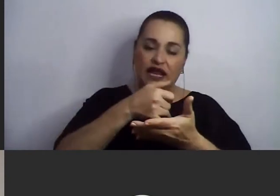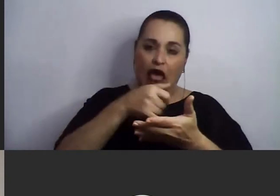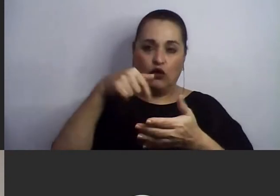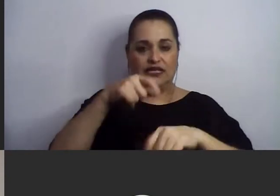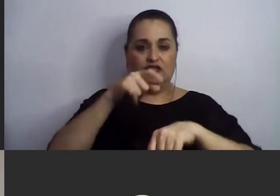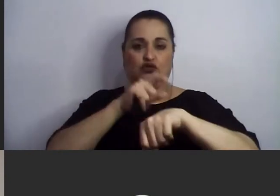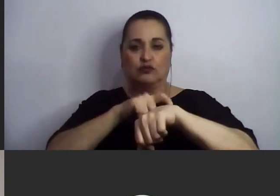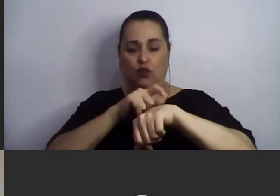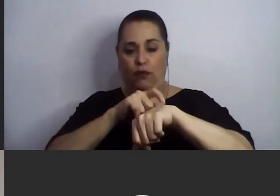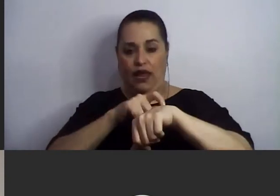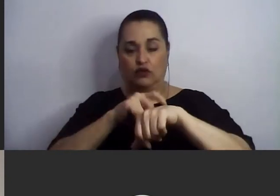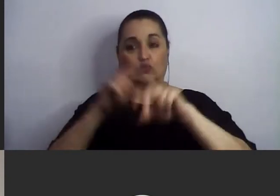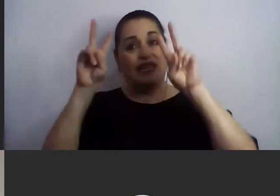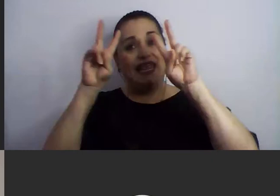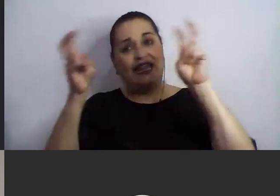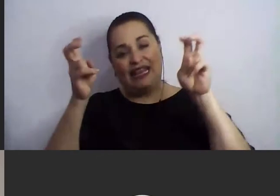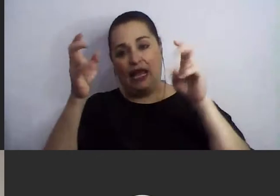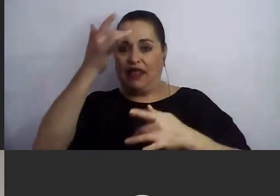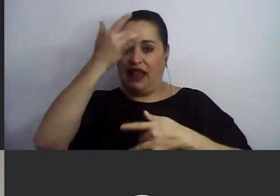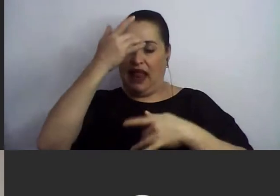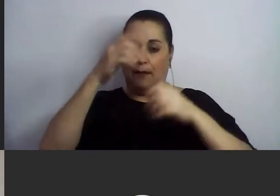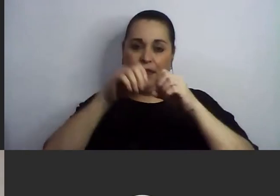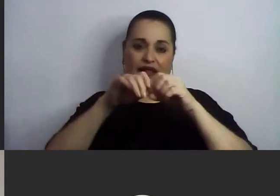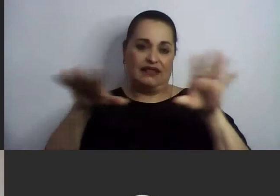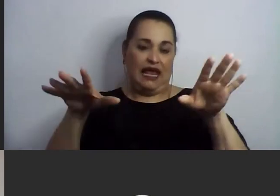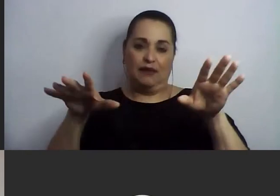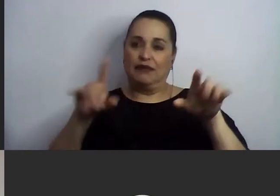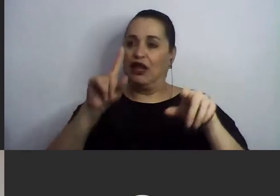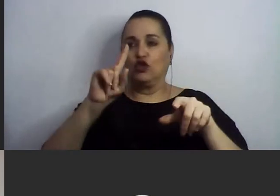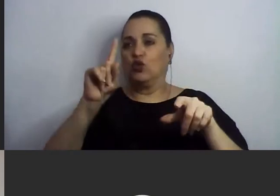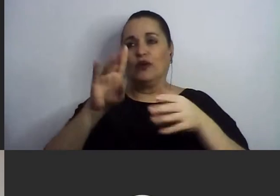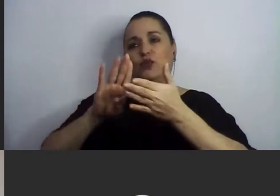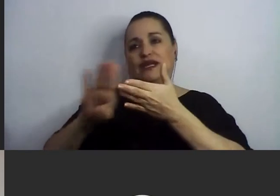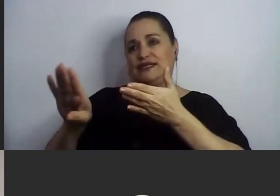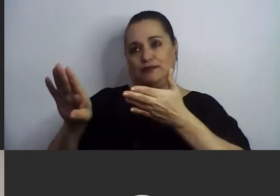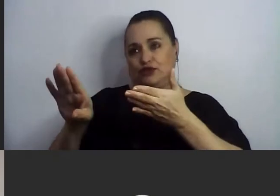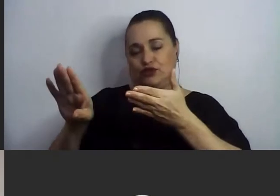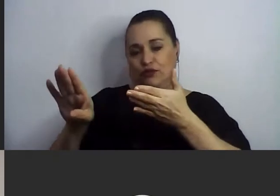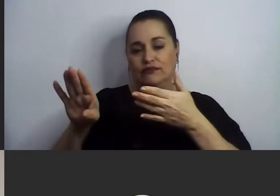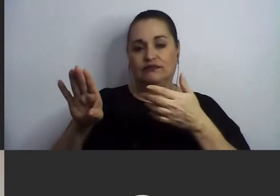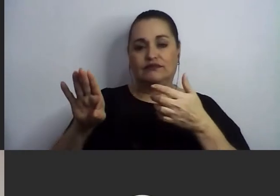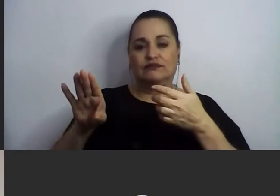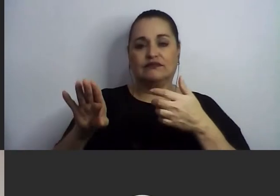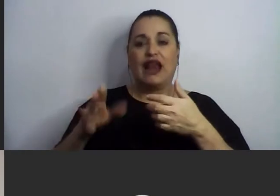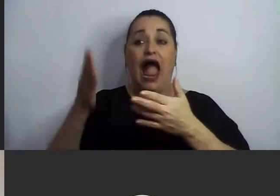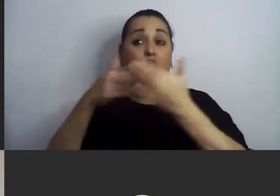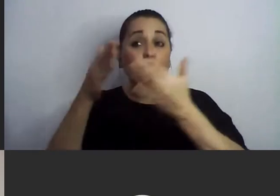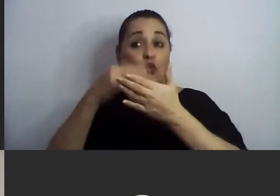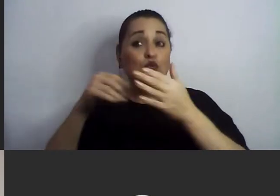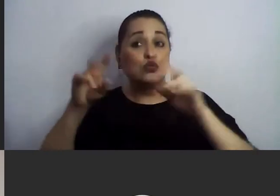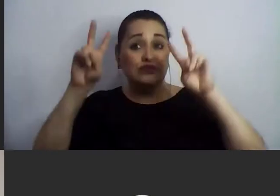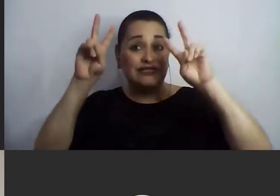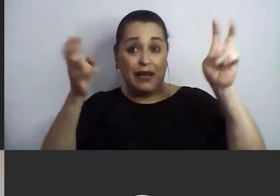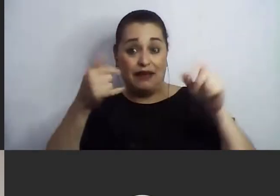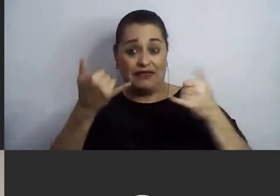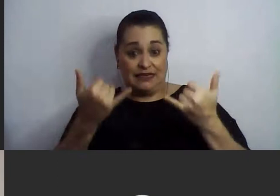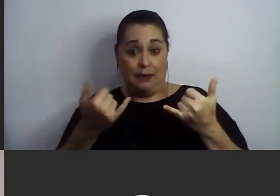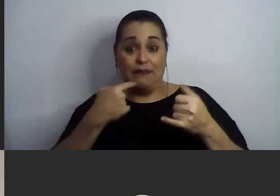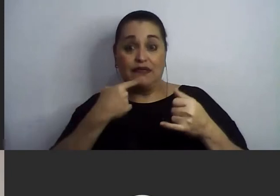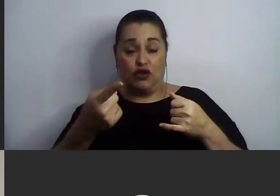momentos verdad y el tema de la pandemia pues no no ha sido una excepción verdad donde algunos de los temas que ahora mencionaba